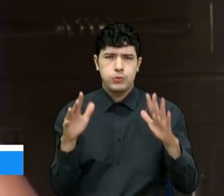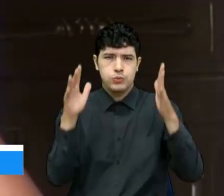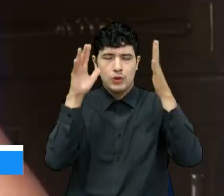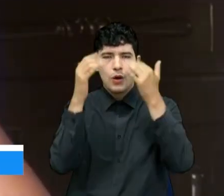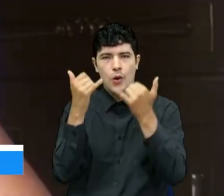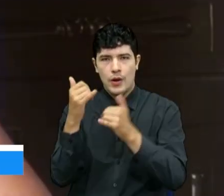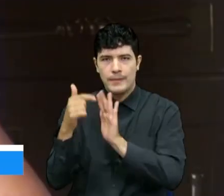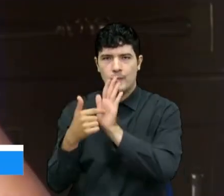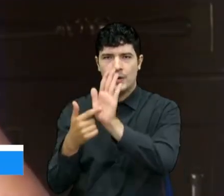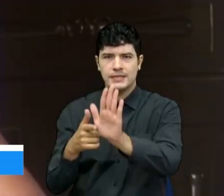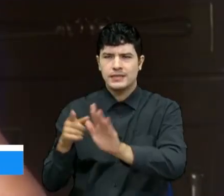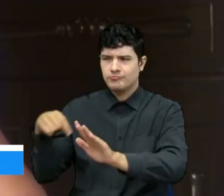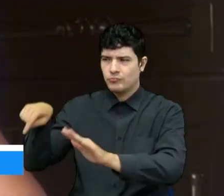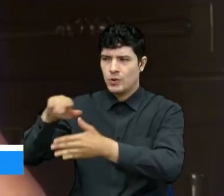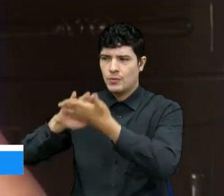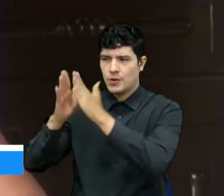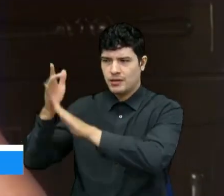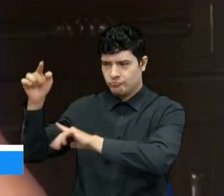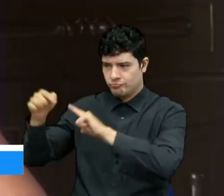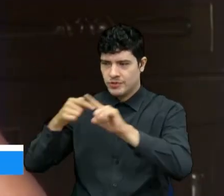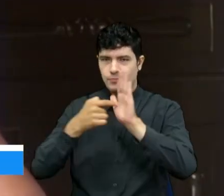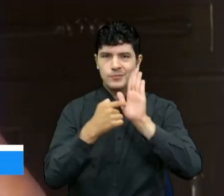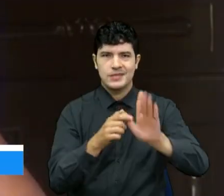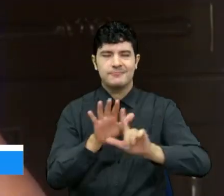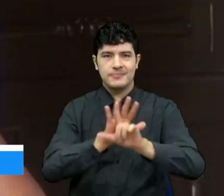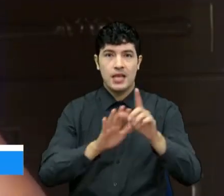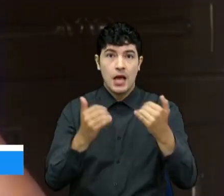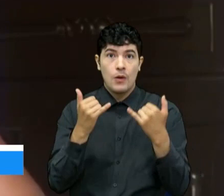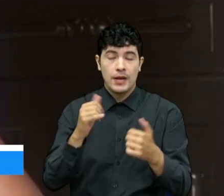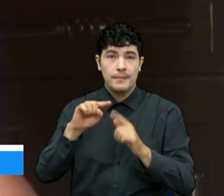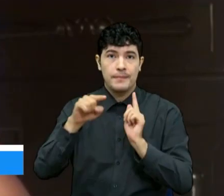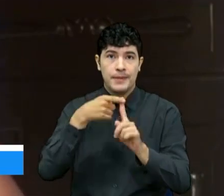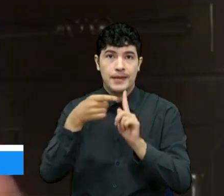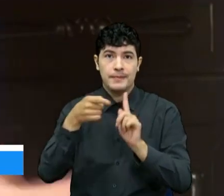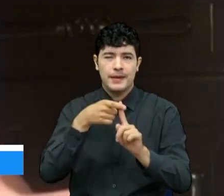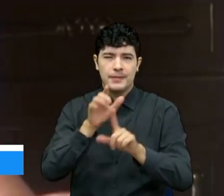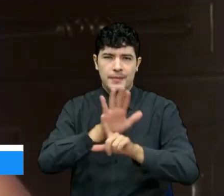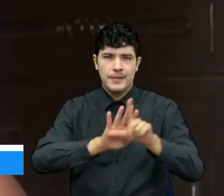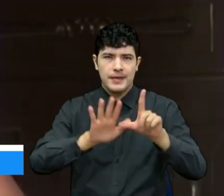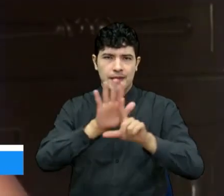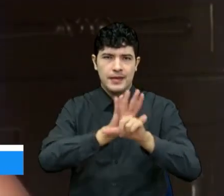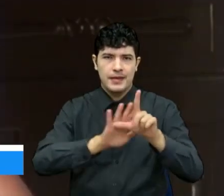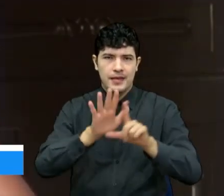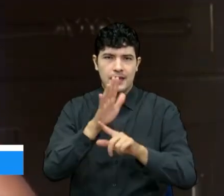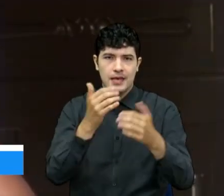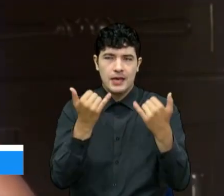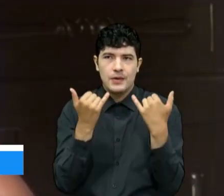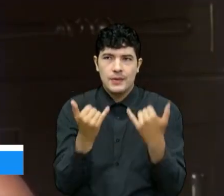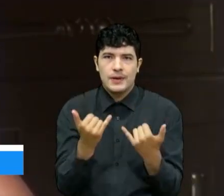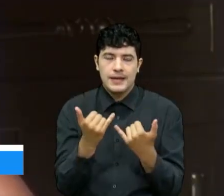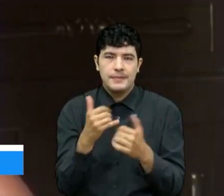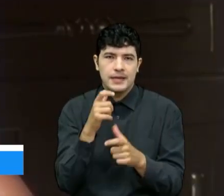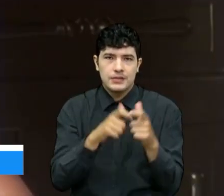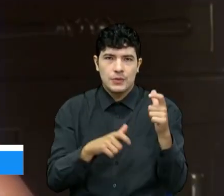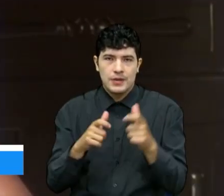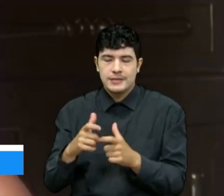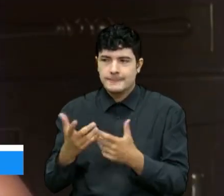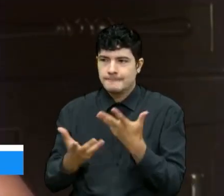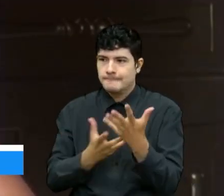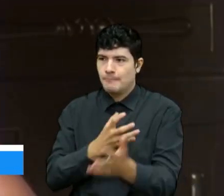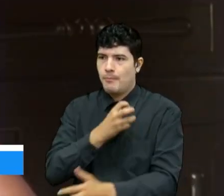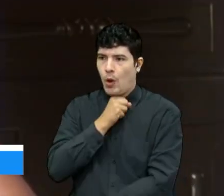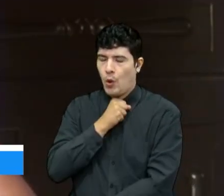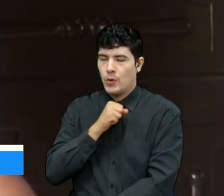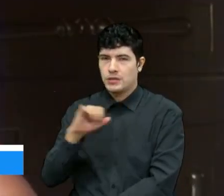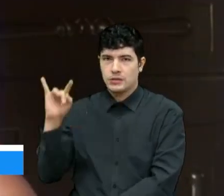que nos envía los televidentes. Vamos a abrir la sección con el siguiente video, pues muchos se quedan sin palabras al escuchar a